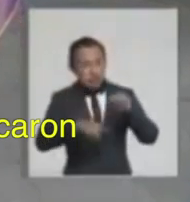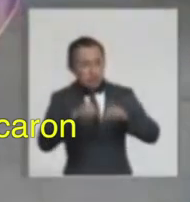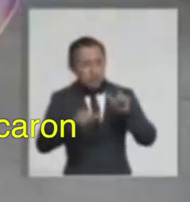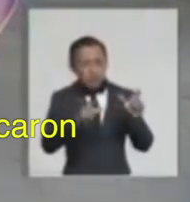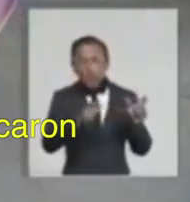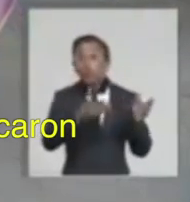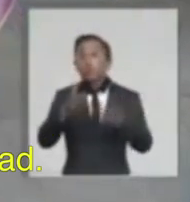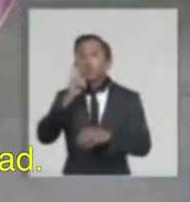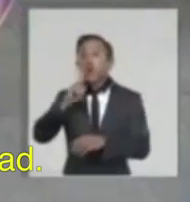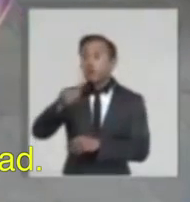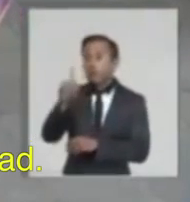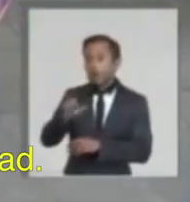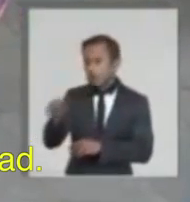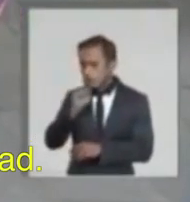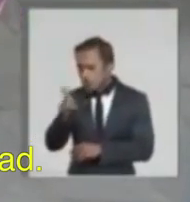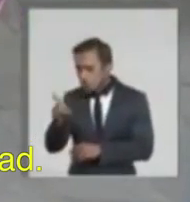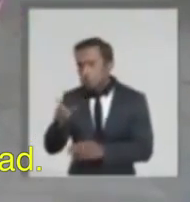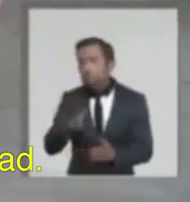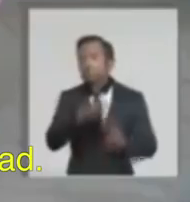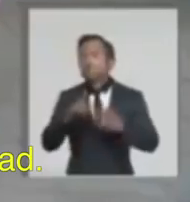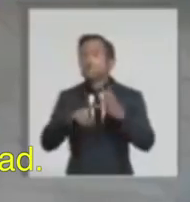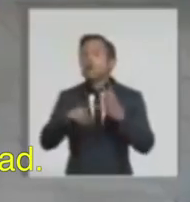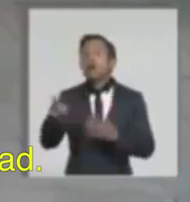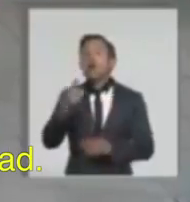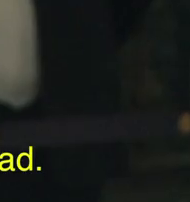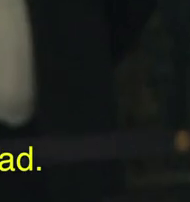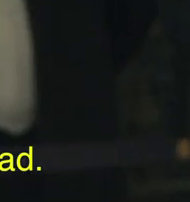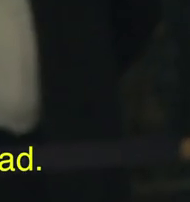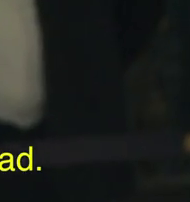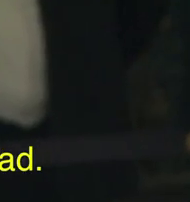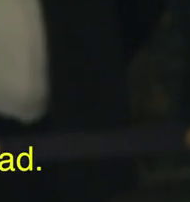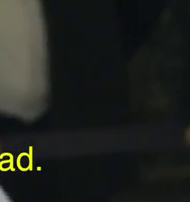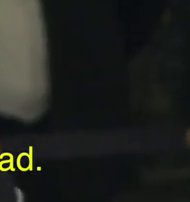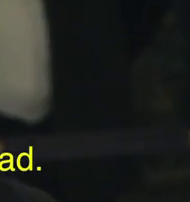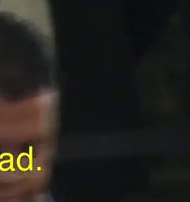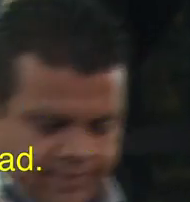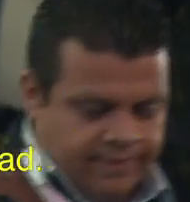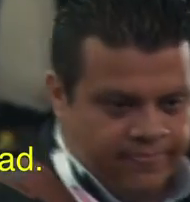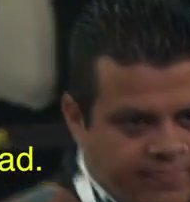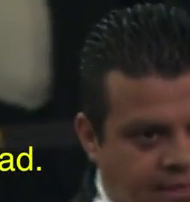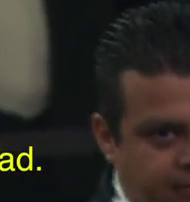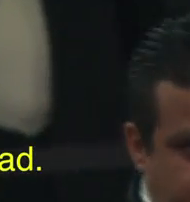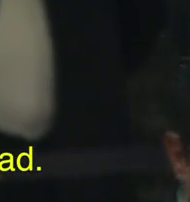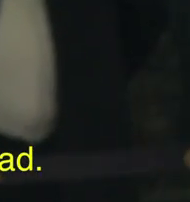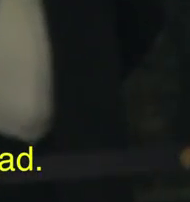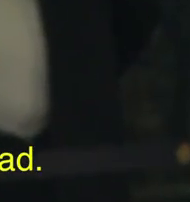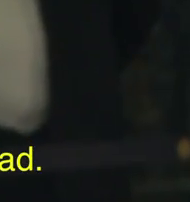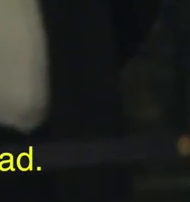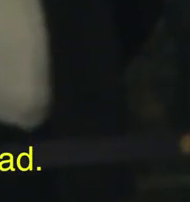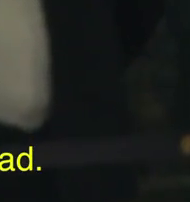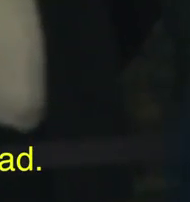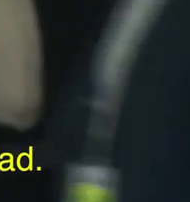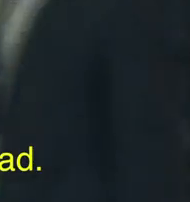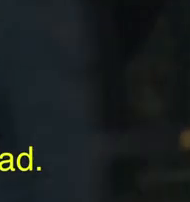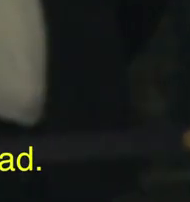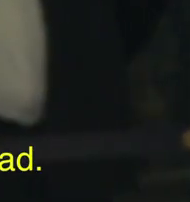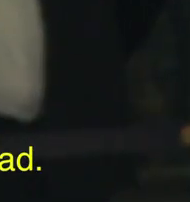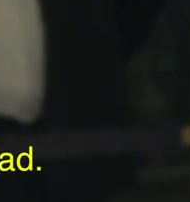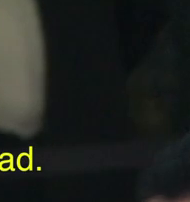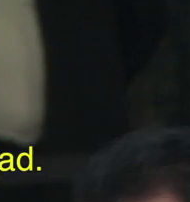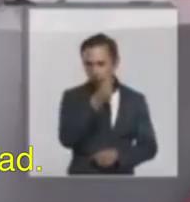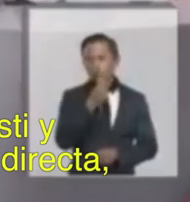y violencia, combate a la corrupción e impunidad, y democracia, pluralismo y grupos en situación